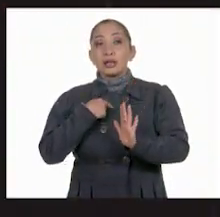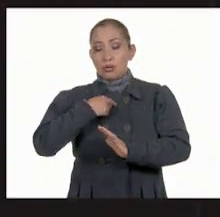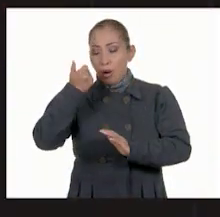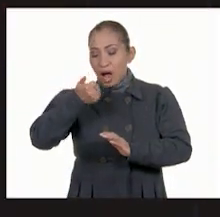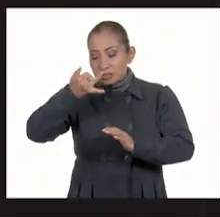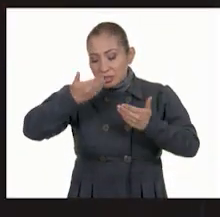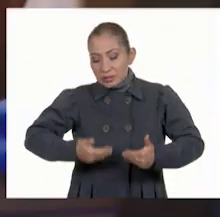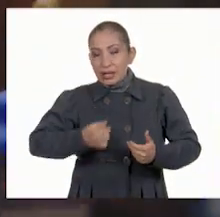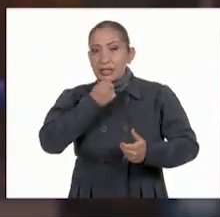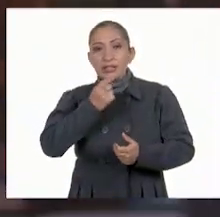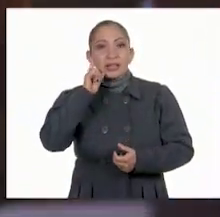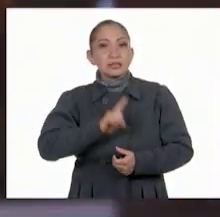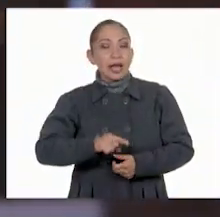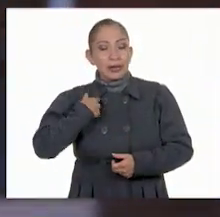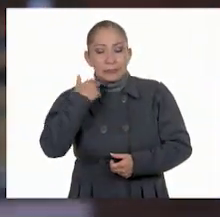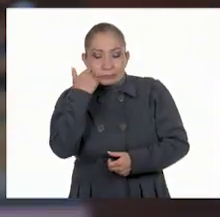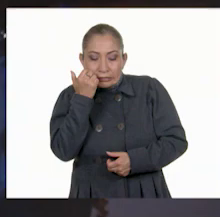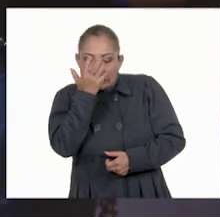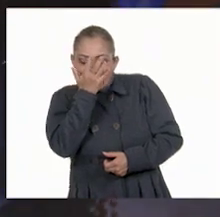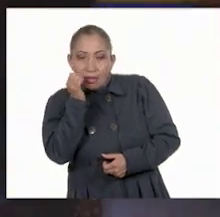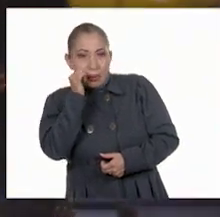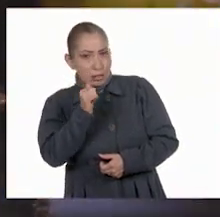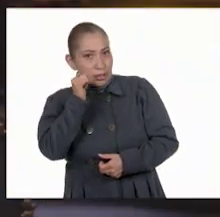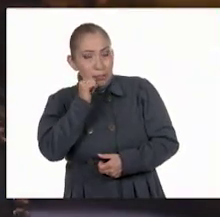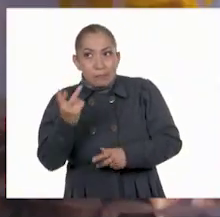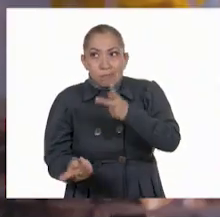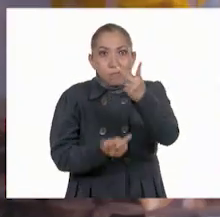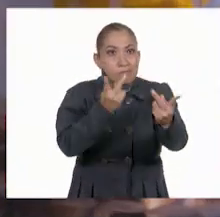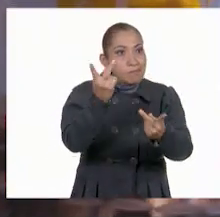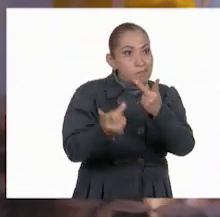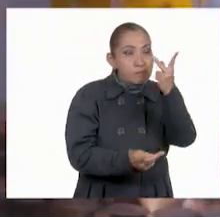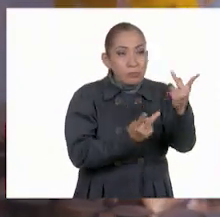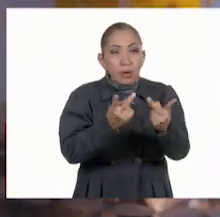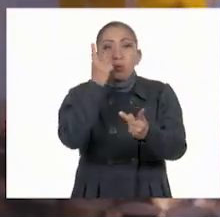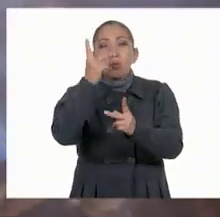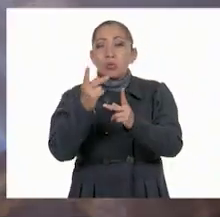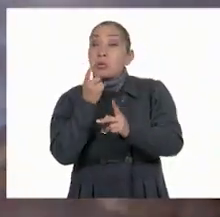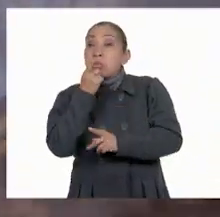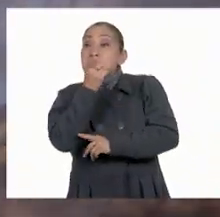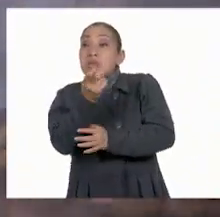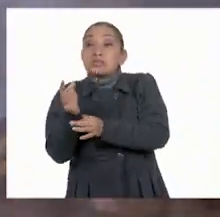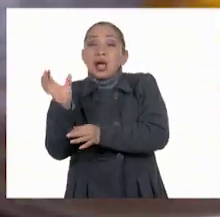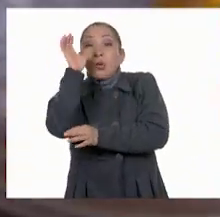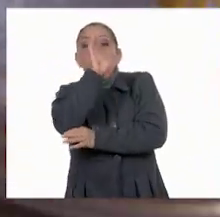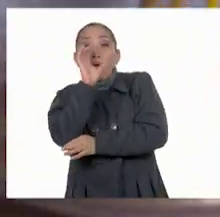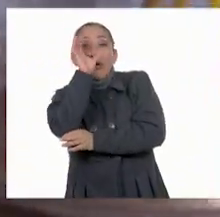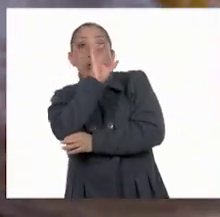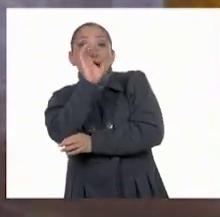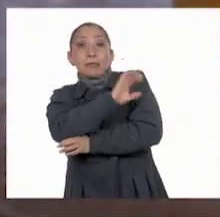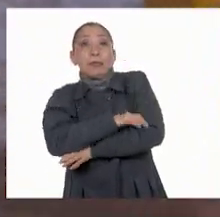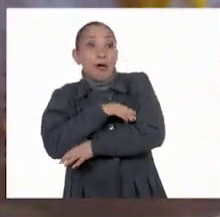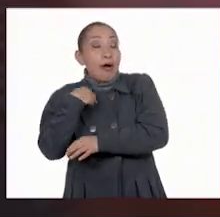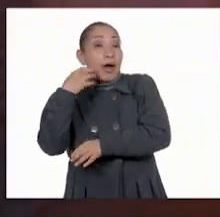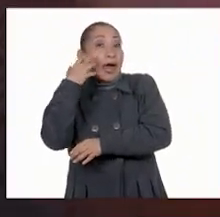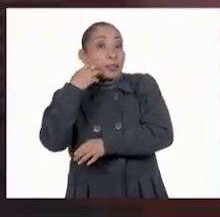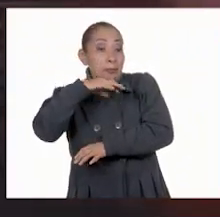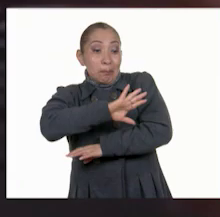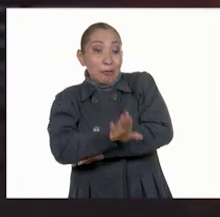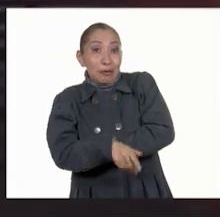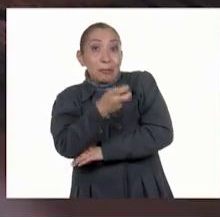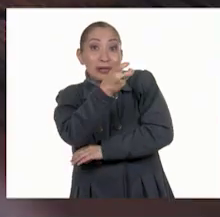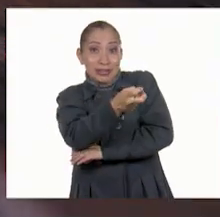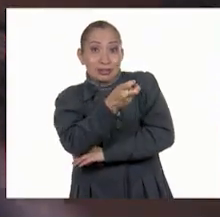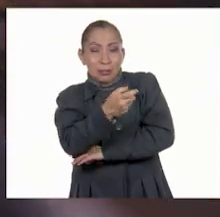Así era yo, una niña algo tímida, pero siempre muy preguntona. Algunos dicen que la curiosidad mató al gato, pero a mí me